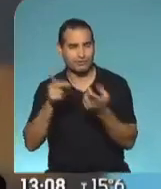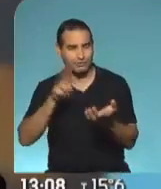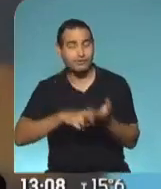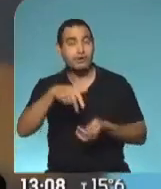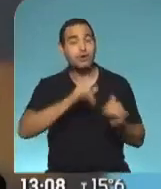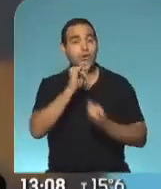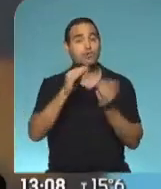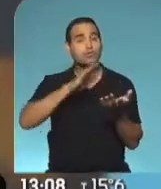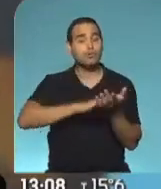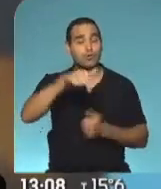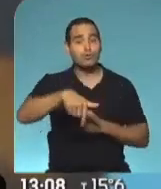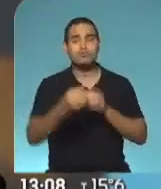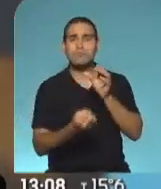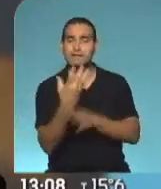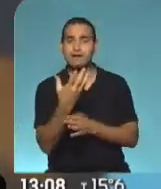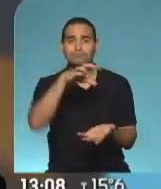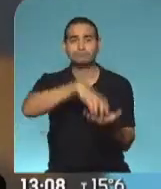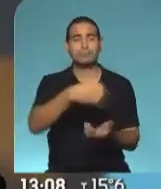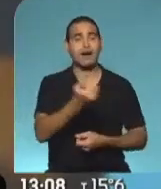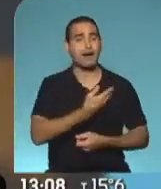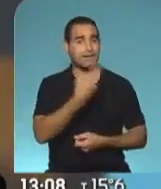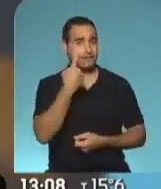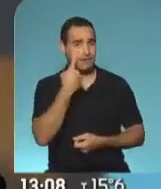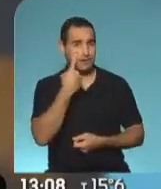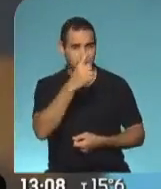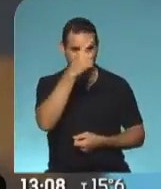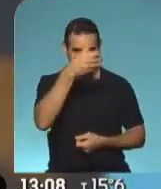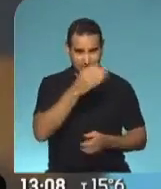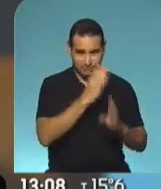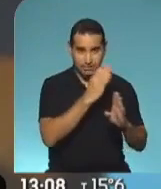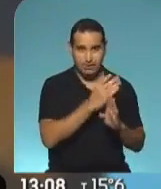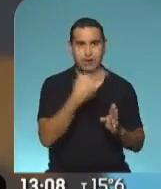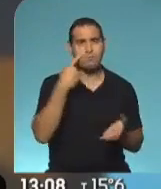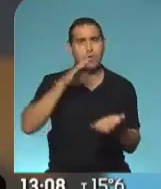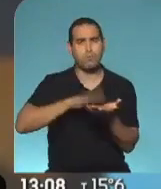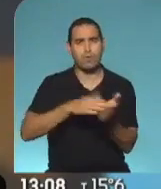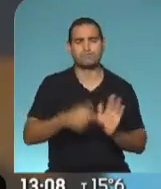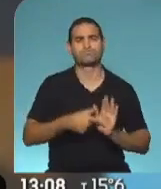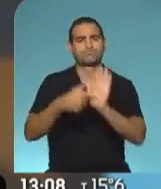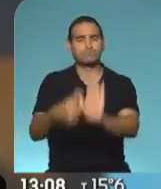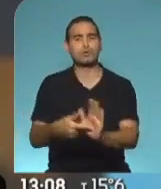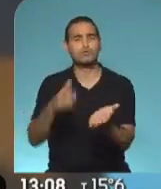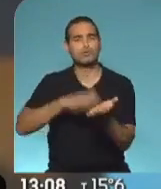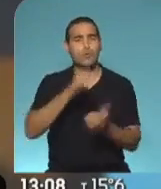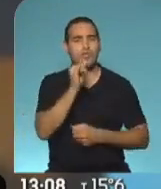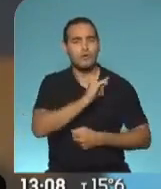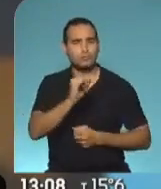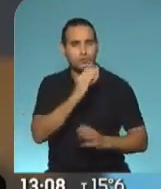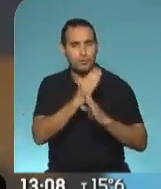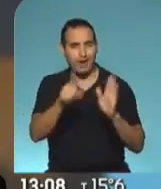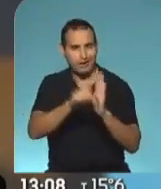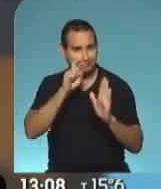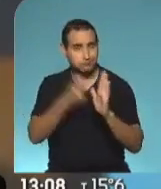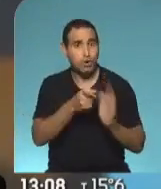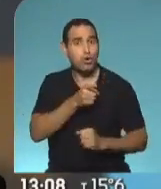Hablamos ahora de lo que ocurrió esta mañana porque la AFI, la Agencia Federal de Inteligencia, presentó las pruebas sobre la denuncia de espionaje ilegal